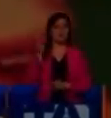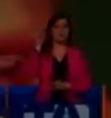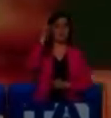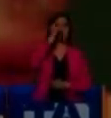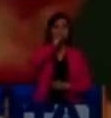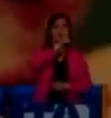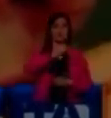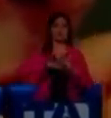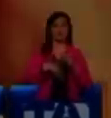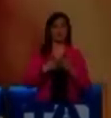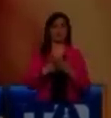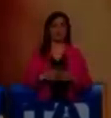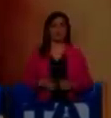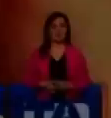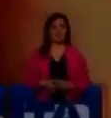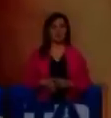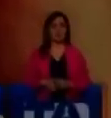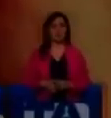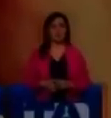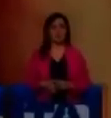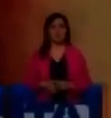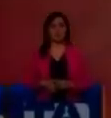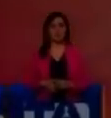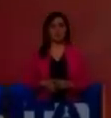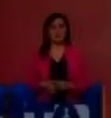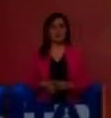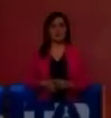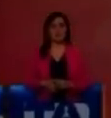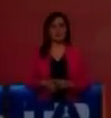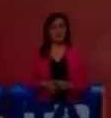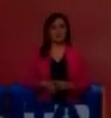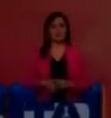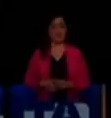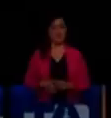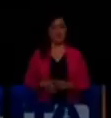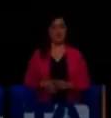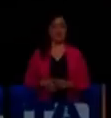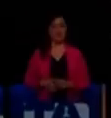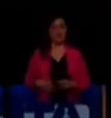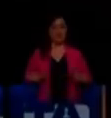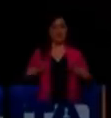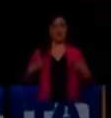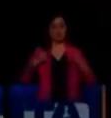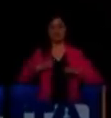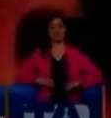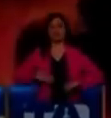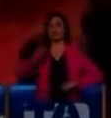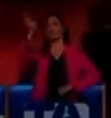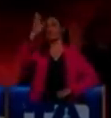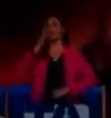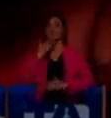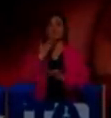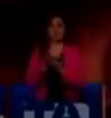salir de esta tristeza, de esta desolación y de la tragedia que me dejó. Pero gracias a Dios